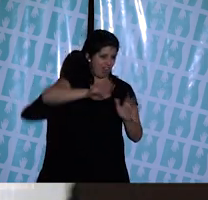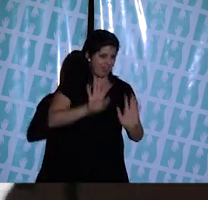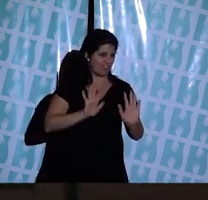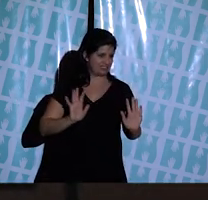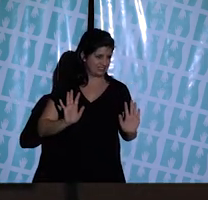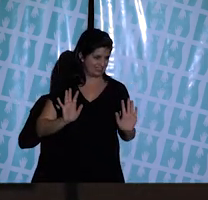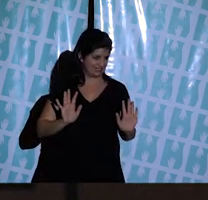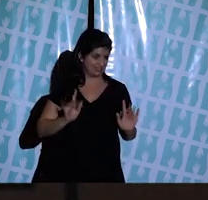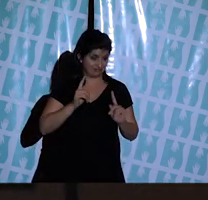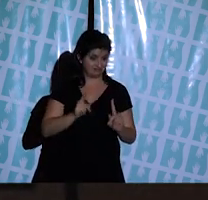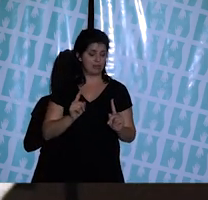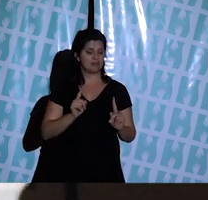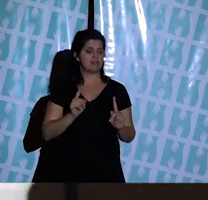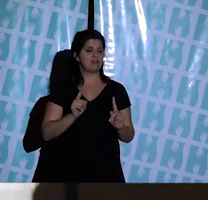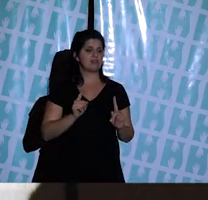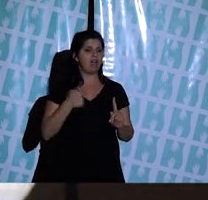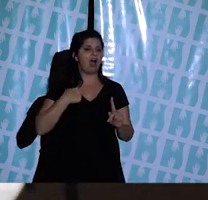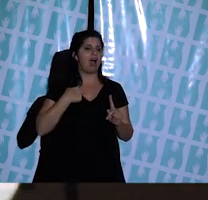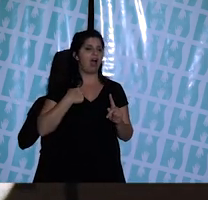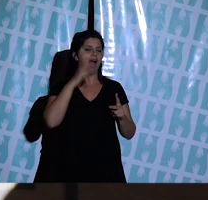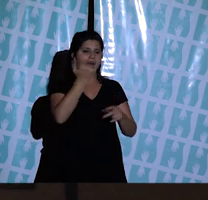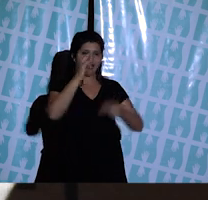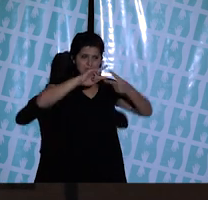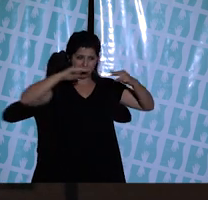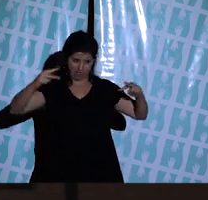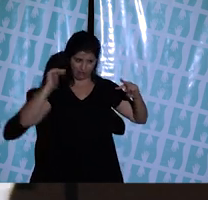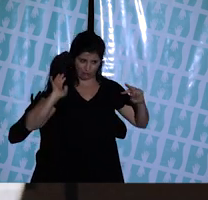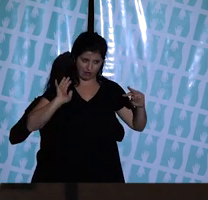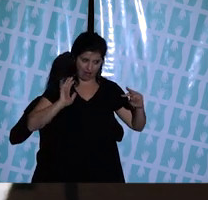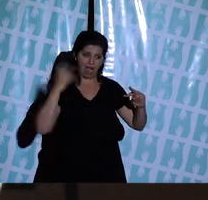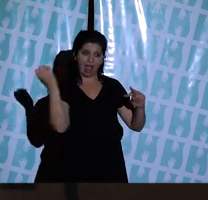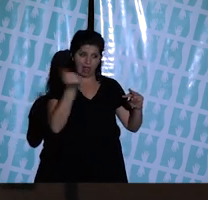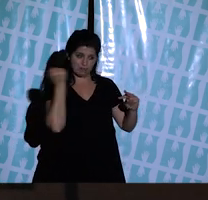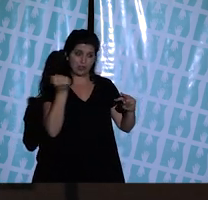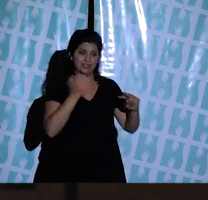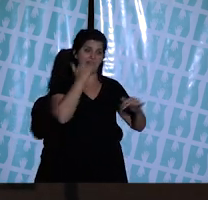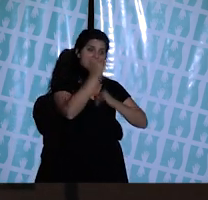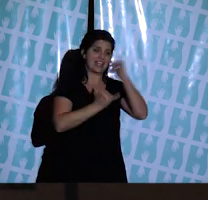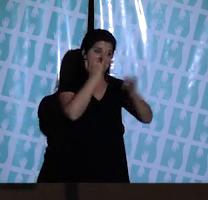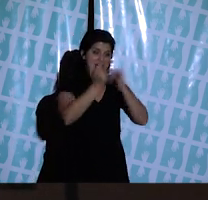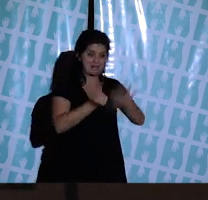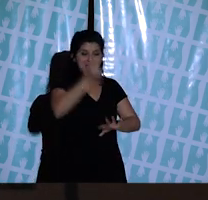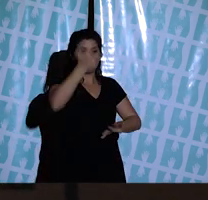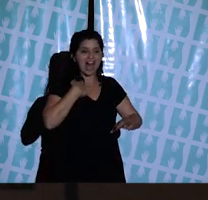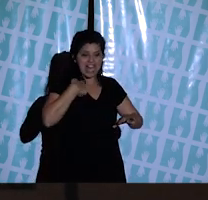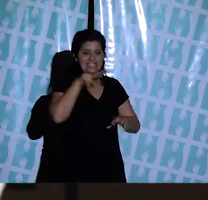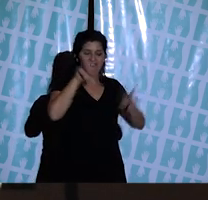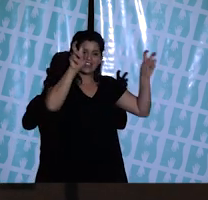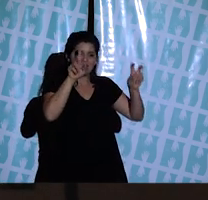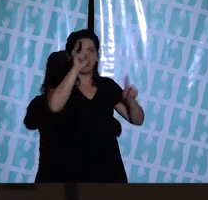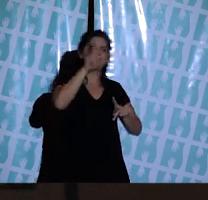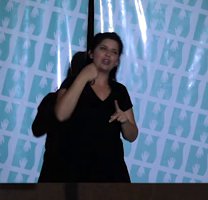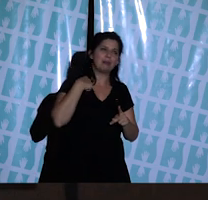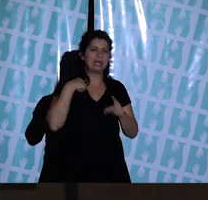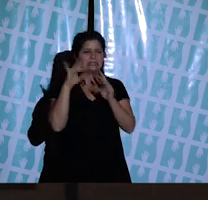ver con algo muy simple que le voy a dar una metáfora. Las metáforas tienen cosas buenas porque explican de una manera maravillosa estos temas. También pierden las